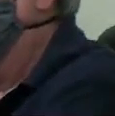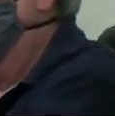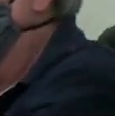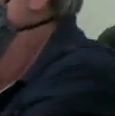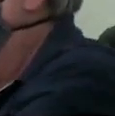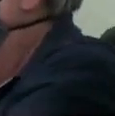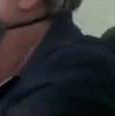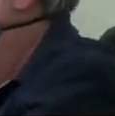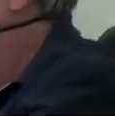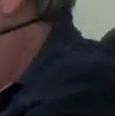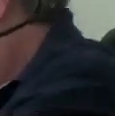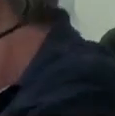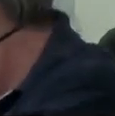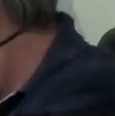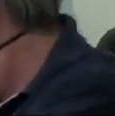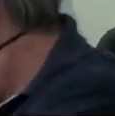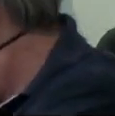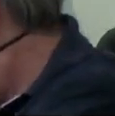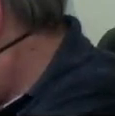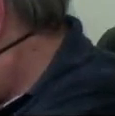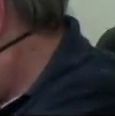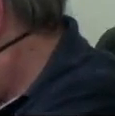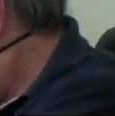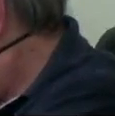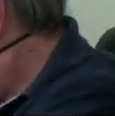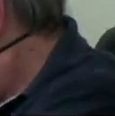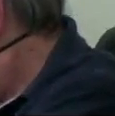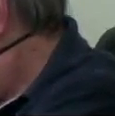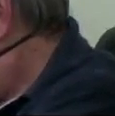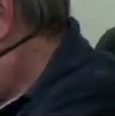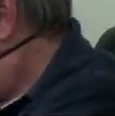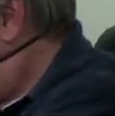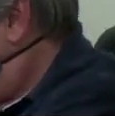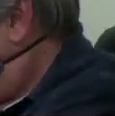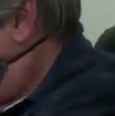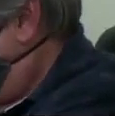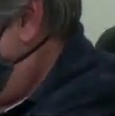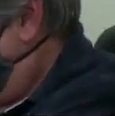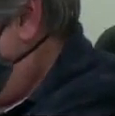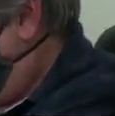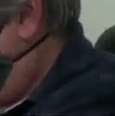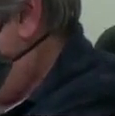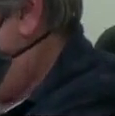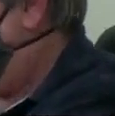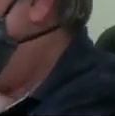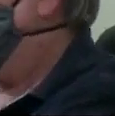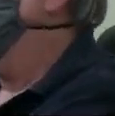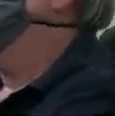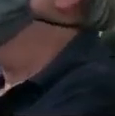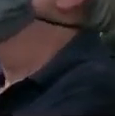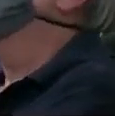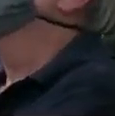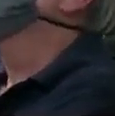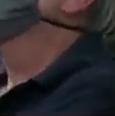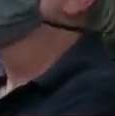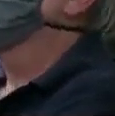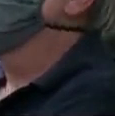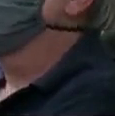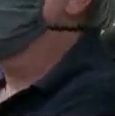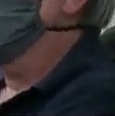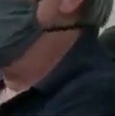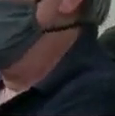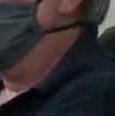¿no? Y también si se puede detallar la frecuencia con la que se están dando estas rotaciones